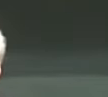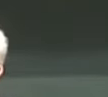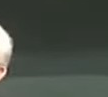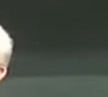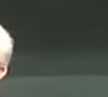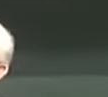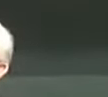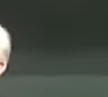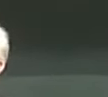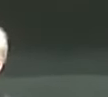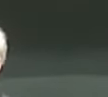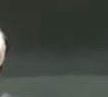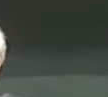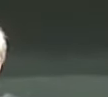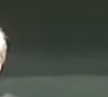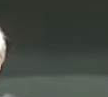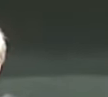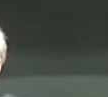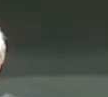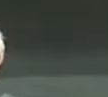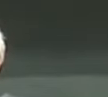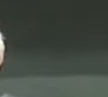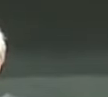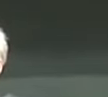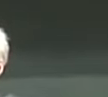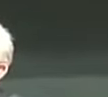no quiere callarlo.